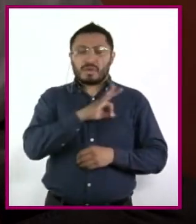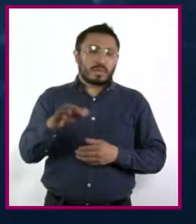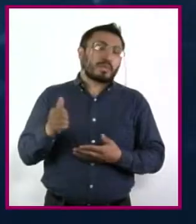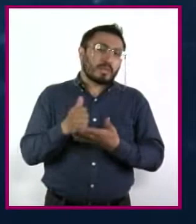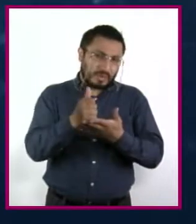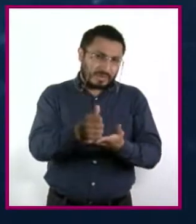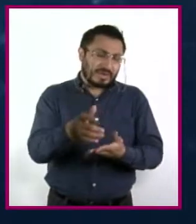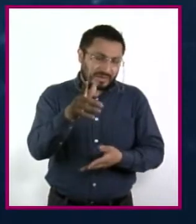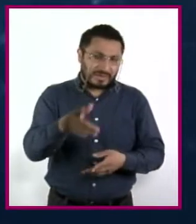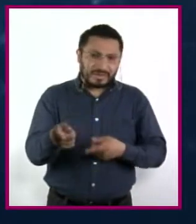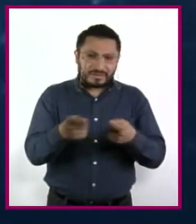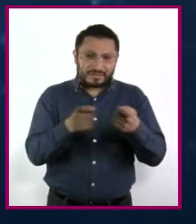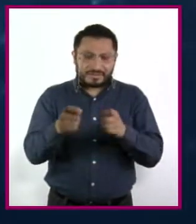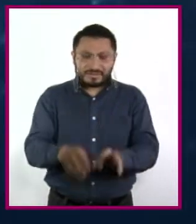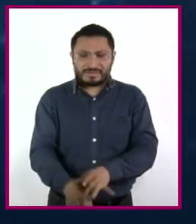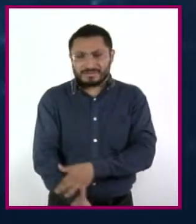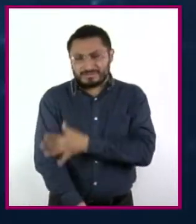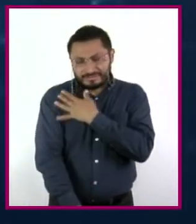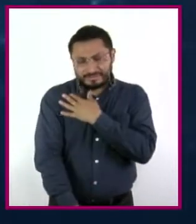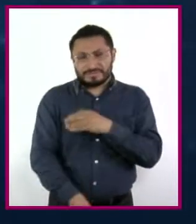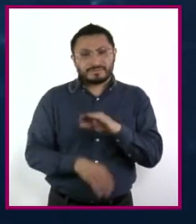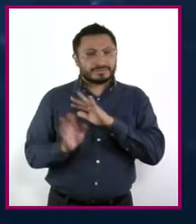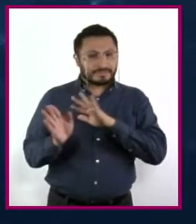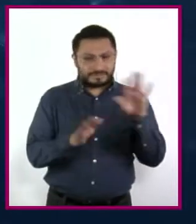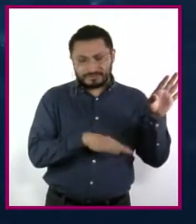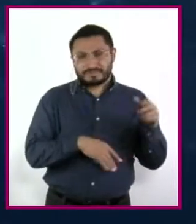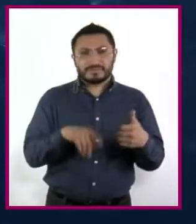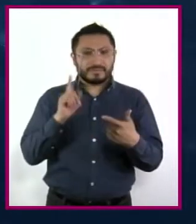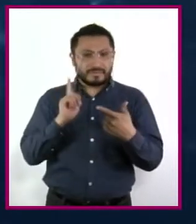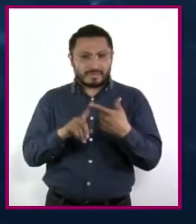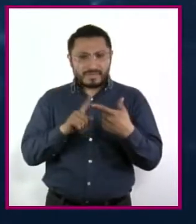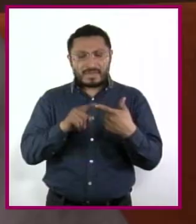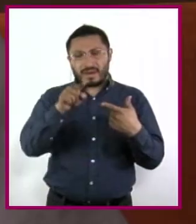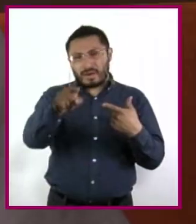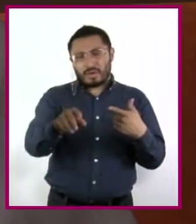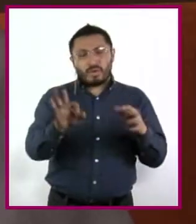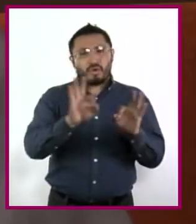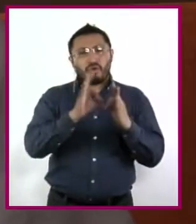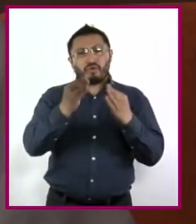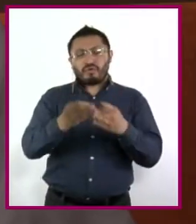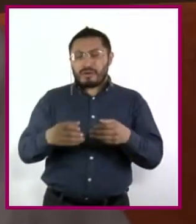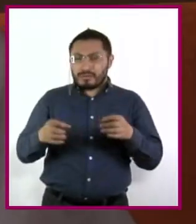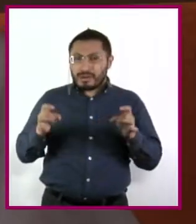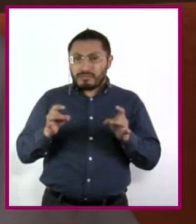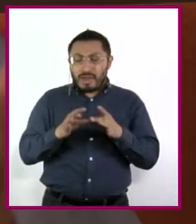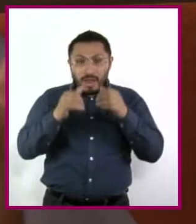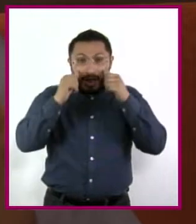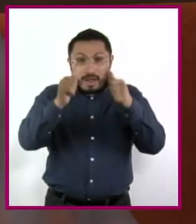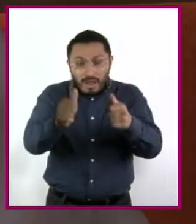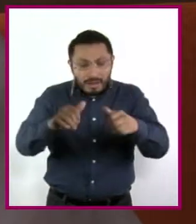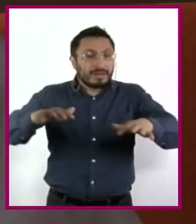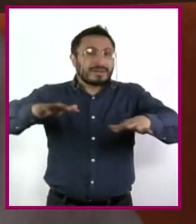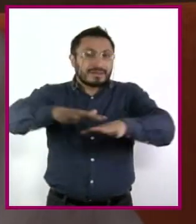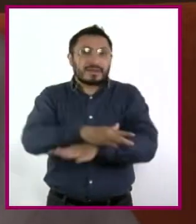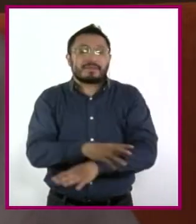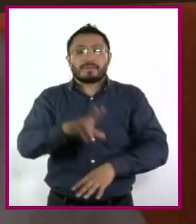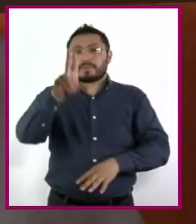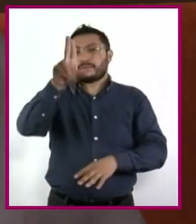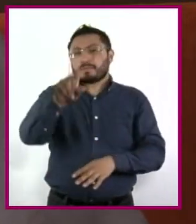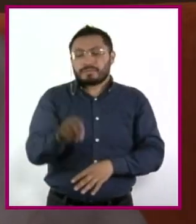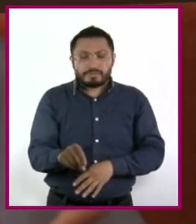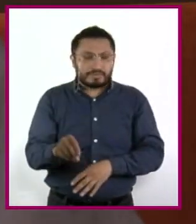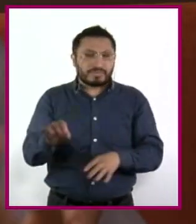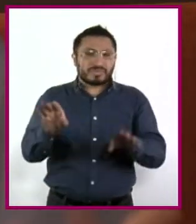sientes. Estrategia número 7. Cambia tu forma de reaccionar. No podemos esperar resultados diferentes si